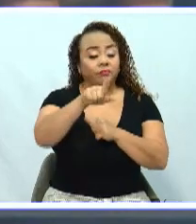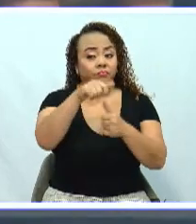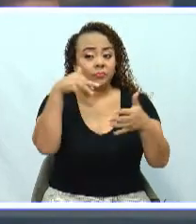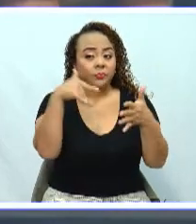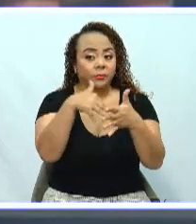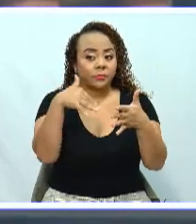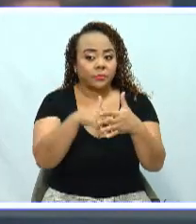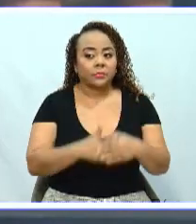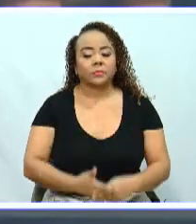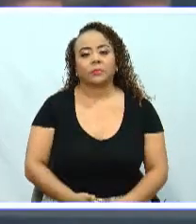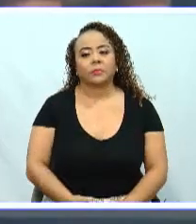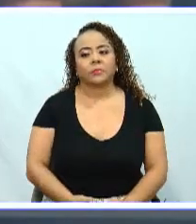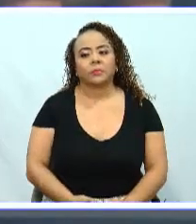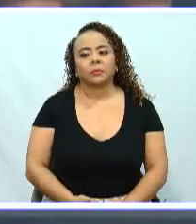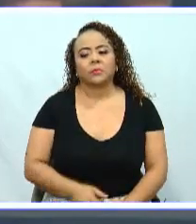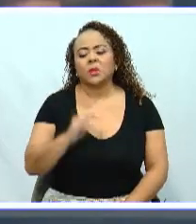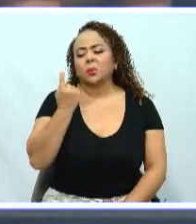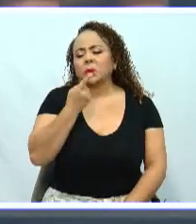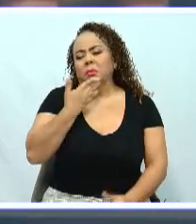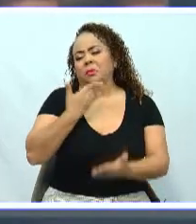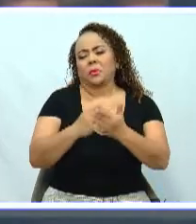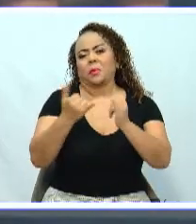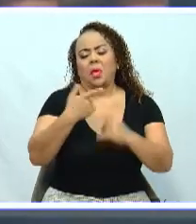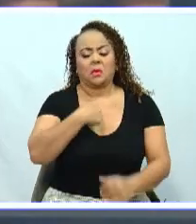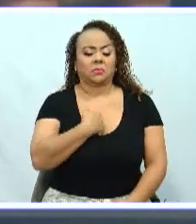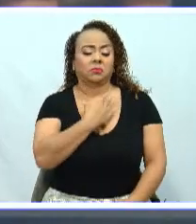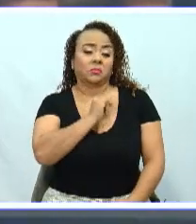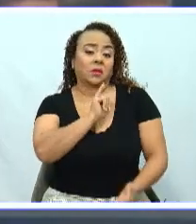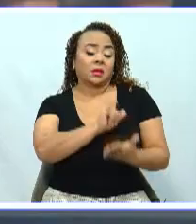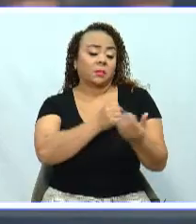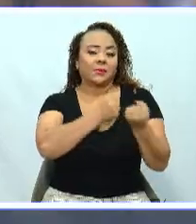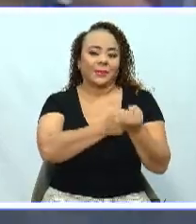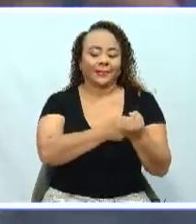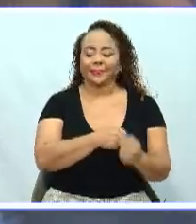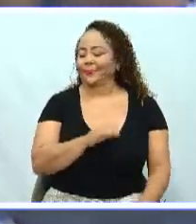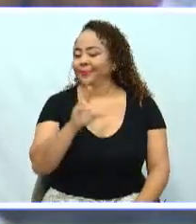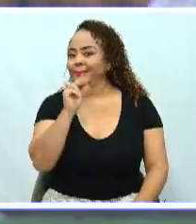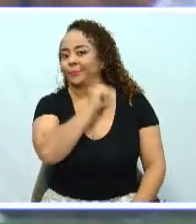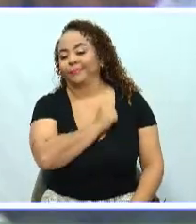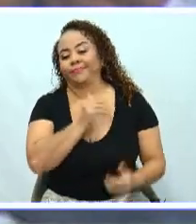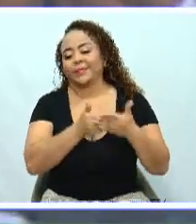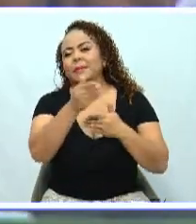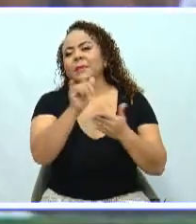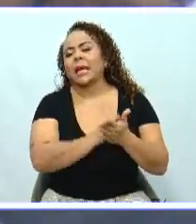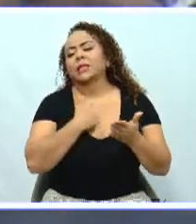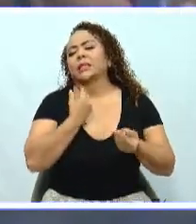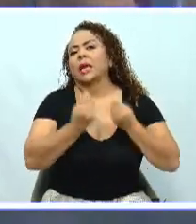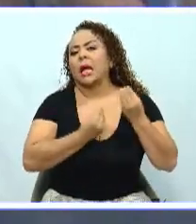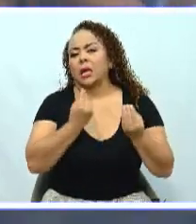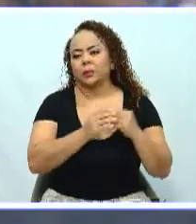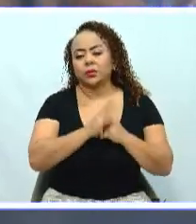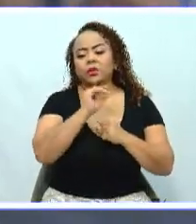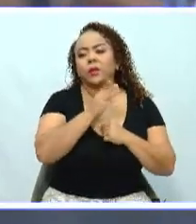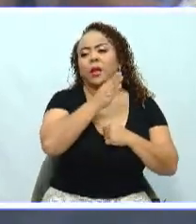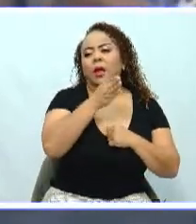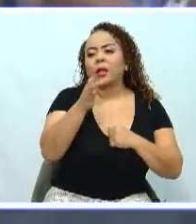estudiar no solo es el hecho de que fui muy buen jugador y y ya eso me respalda no es bueno después de ahí que hay A dónde ha ido